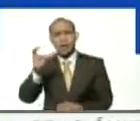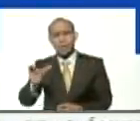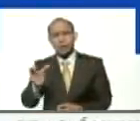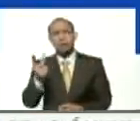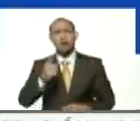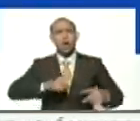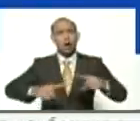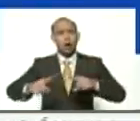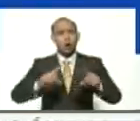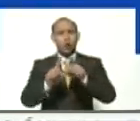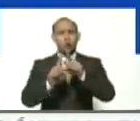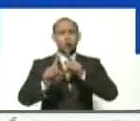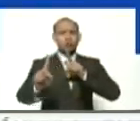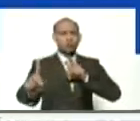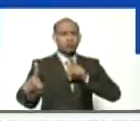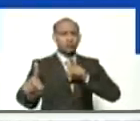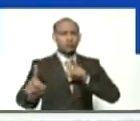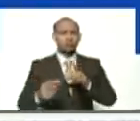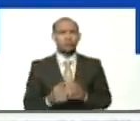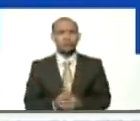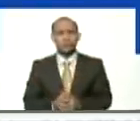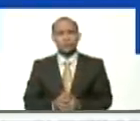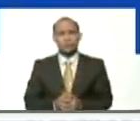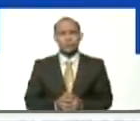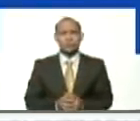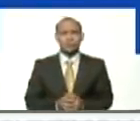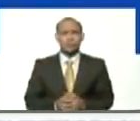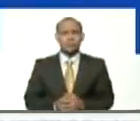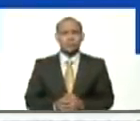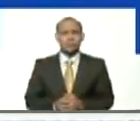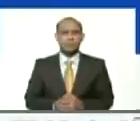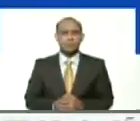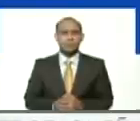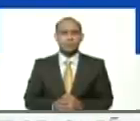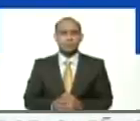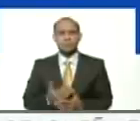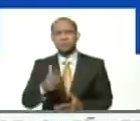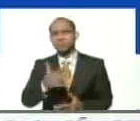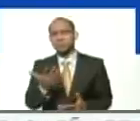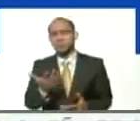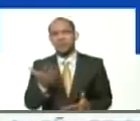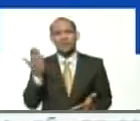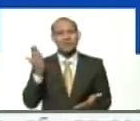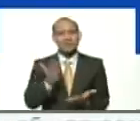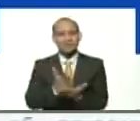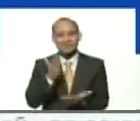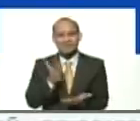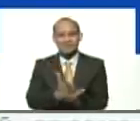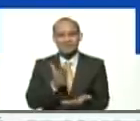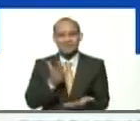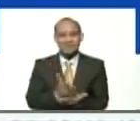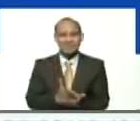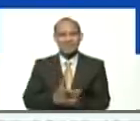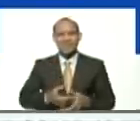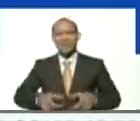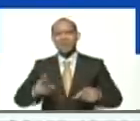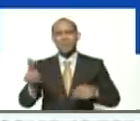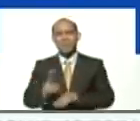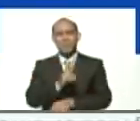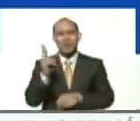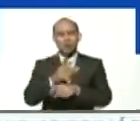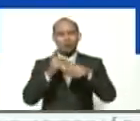mantenga el distanciamiento físico entre una persona y otra que jamás abandonemos el uso de la